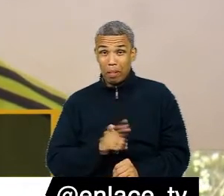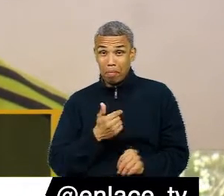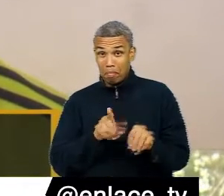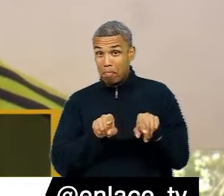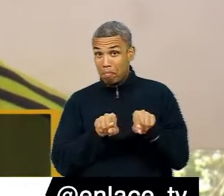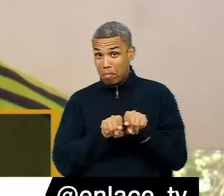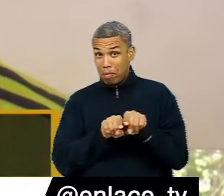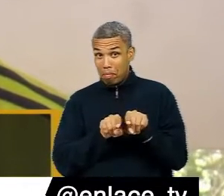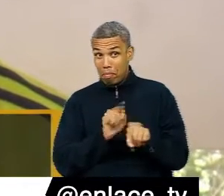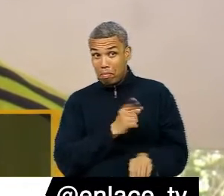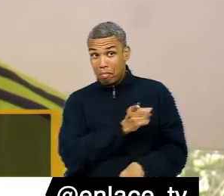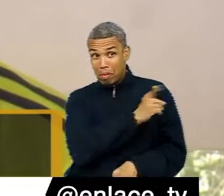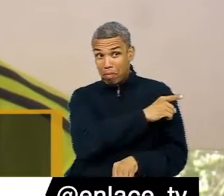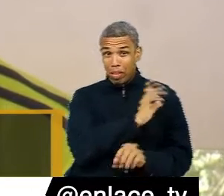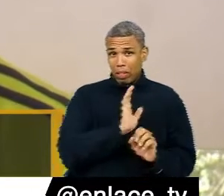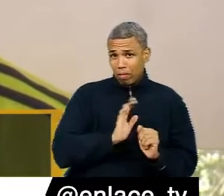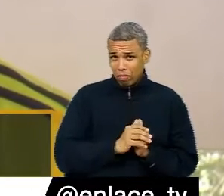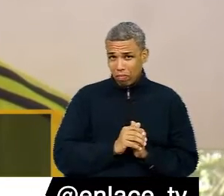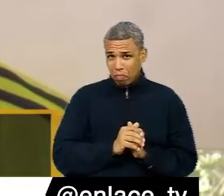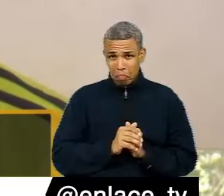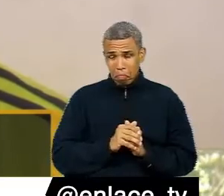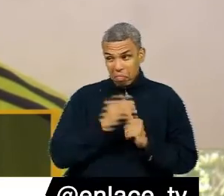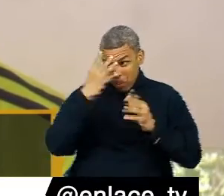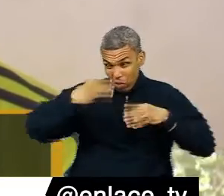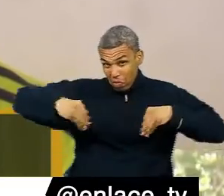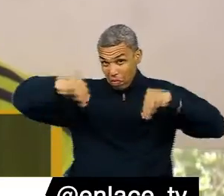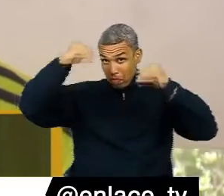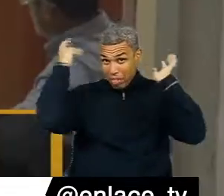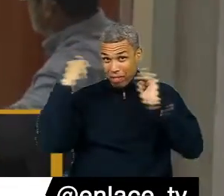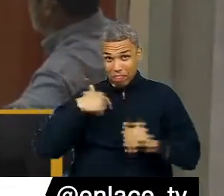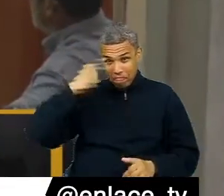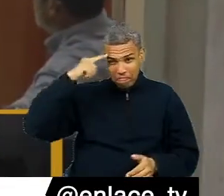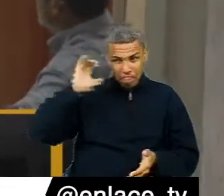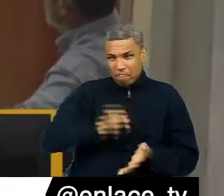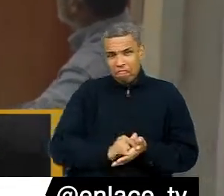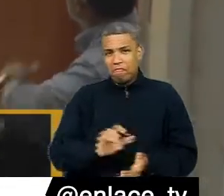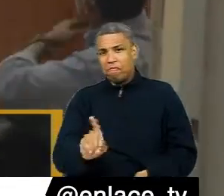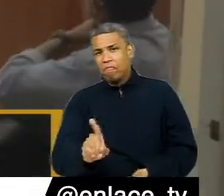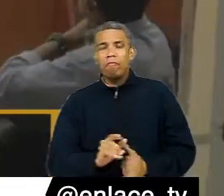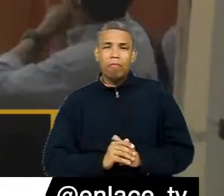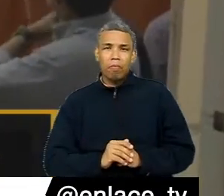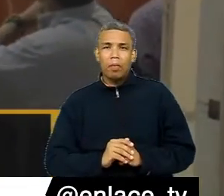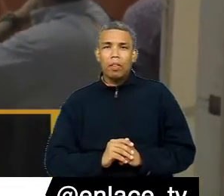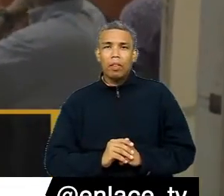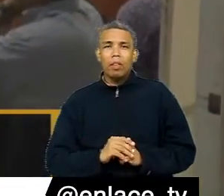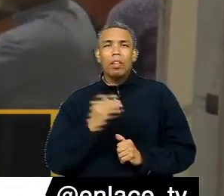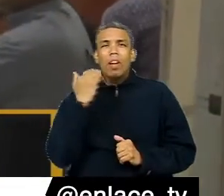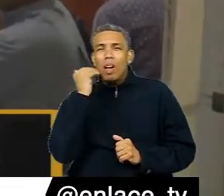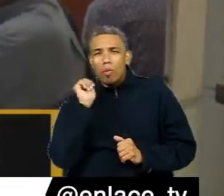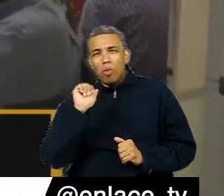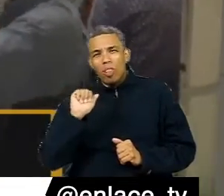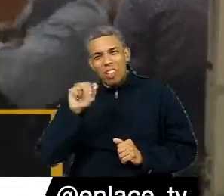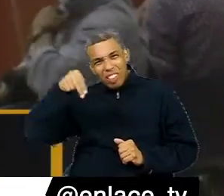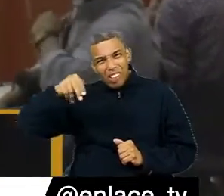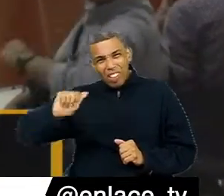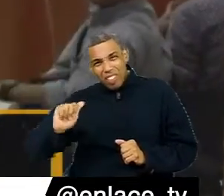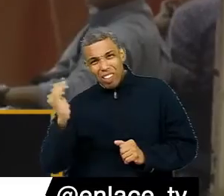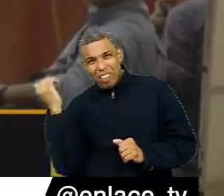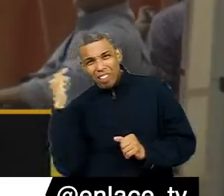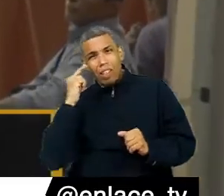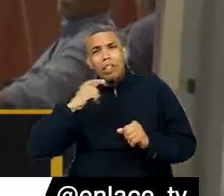mamá y sin papá, porque ya el papá también no tiene. El único que quedó conmigo. El homicidio de Ana Narváez ocurrió en la vereda Barasanta del corregimiento